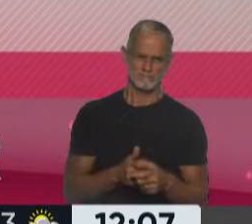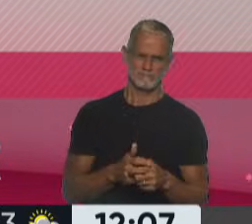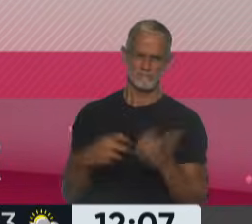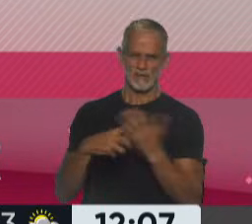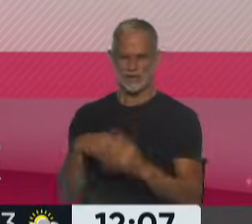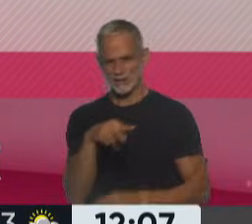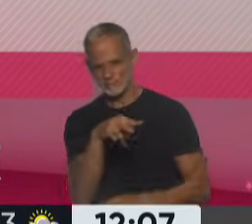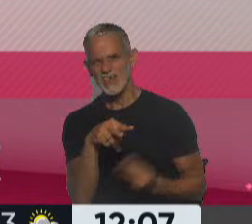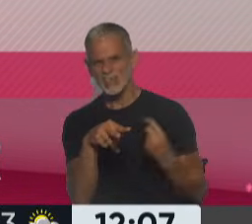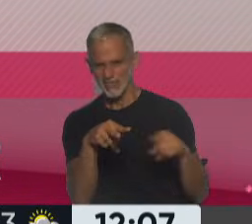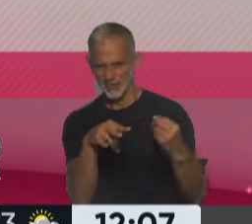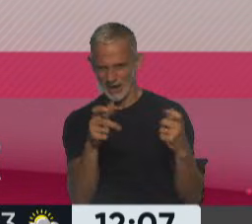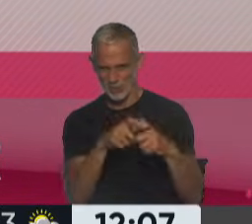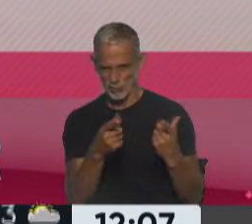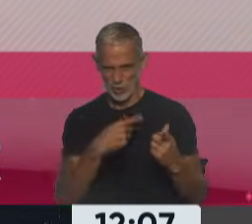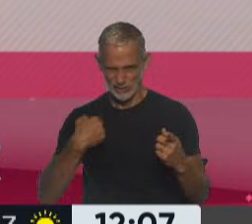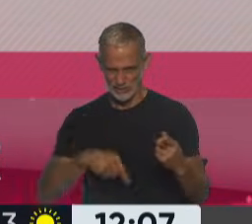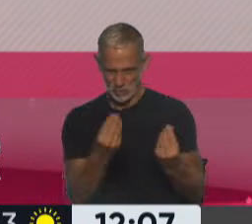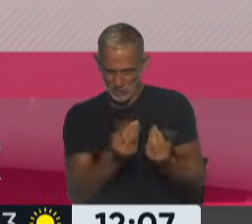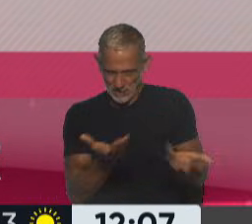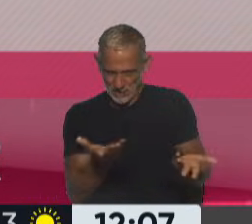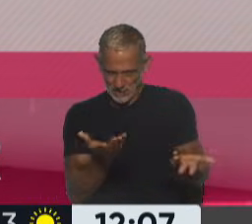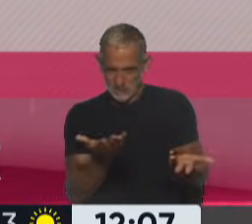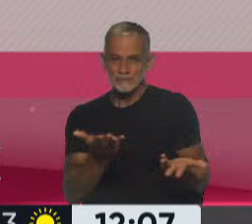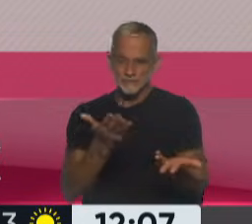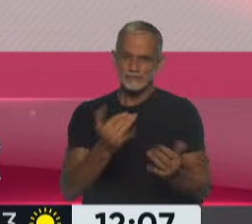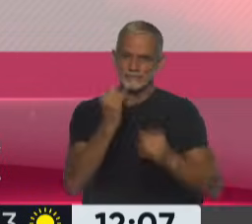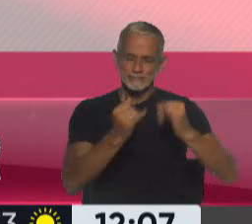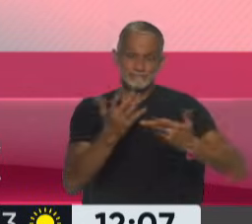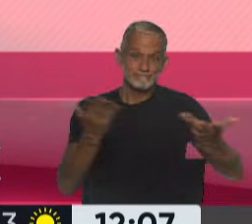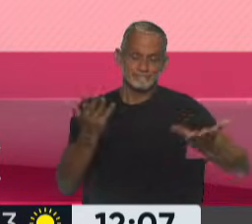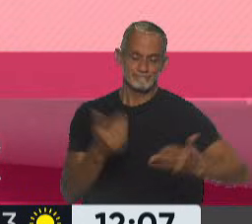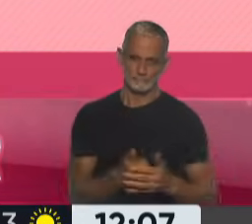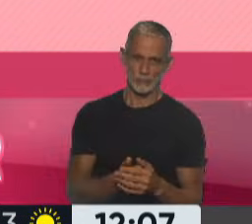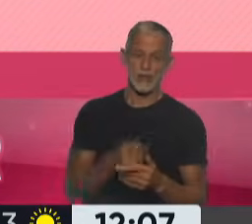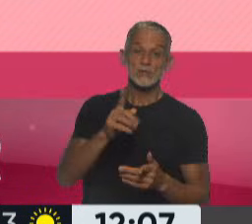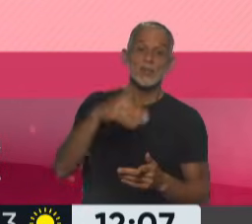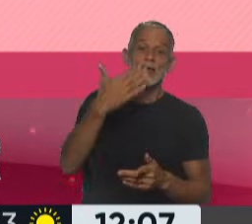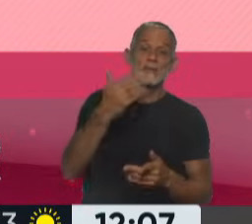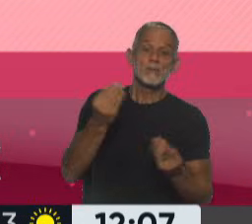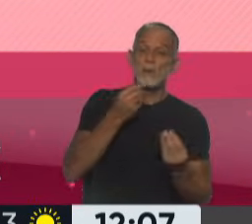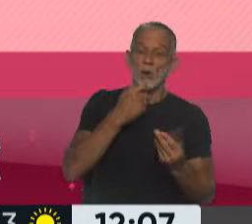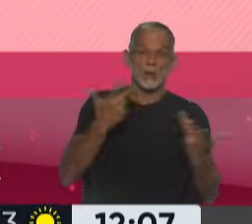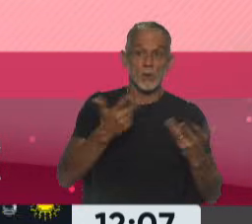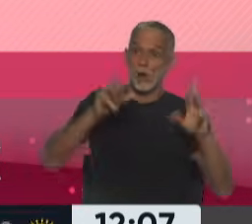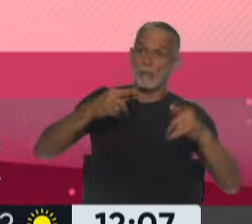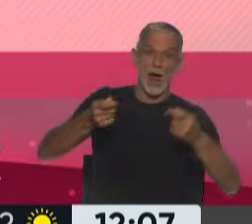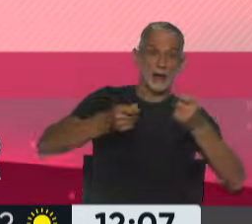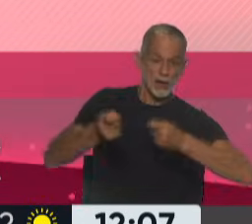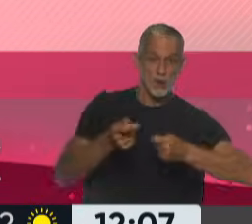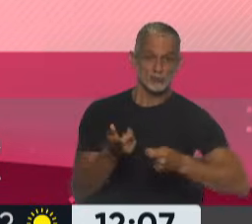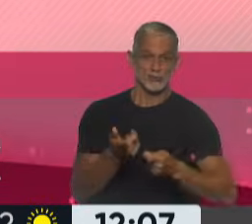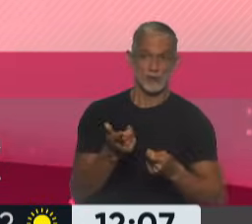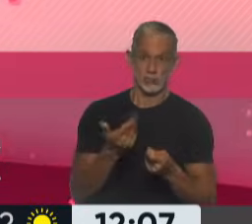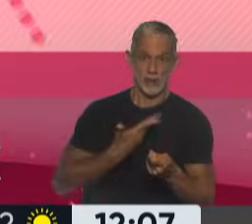Justicia están intentando explicar qué se hacían en esas reuniones, si es que después había, por ejemplo, algunos negociados